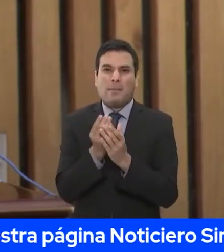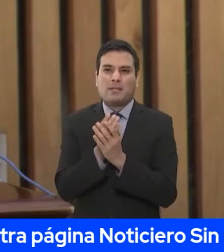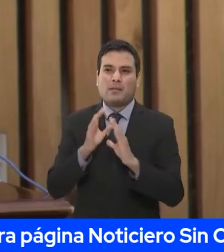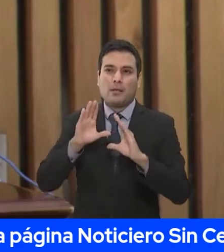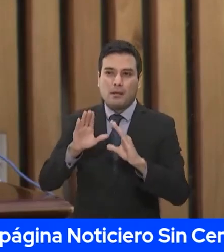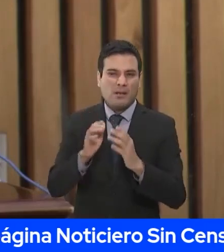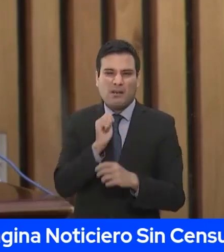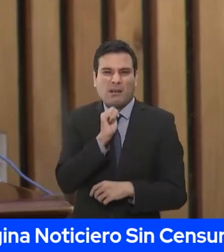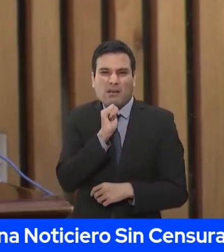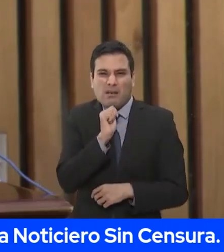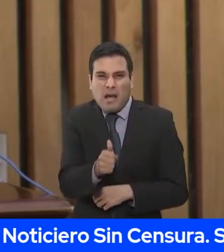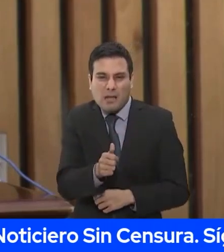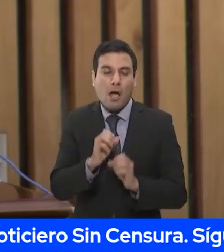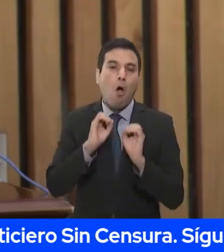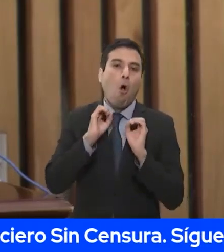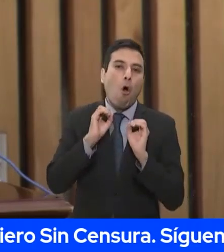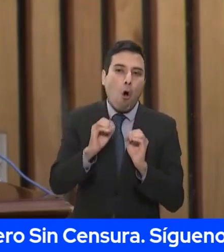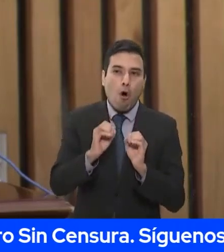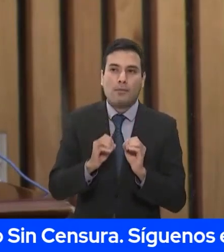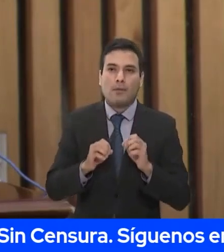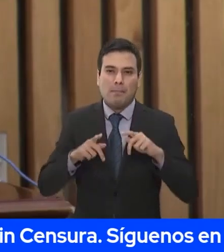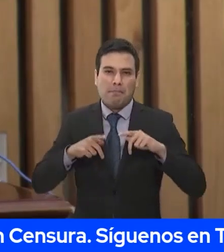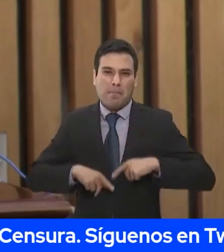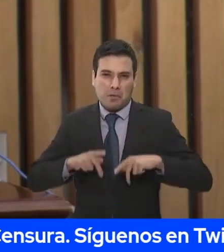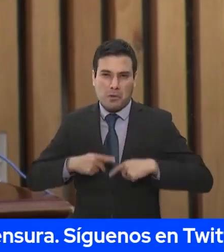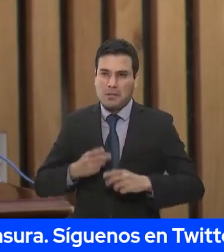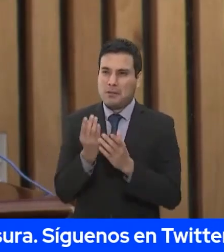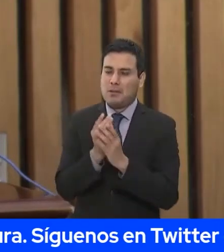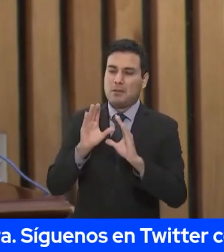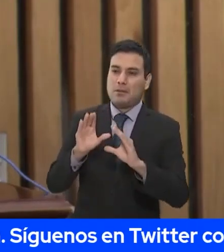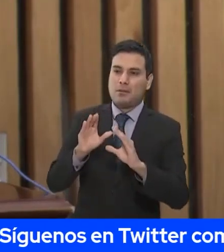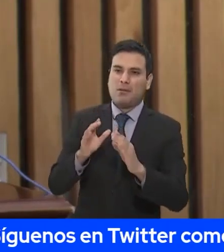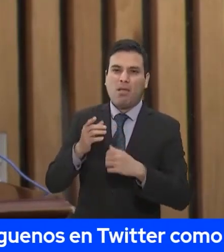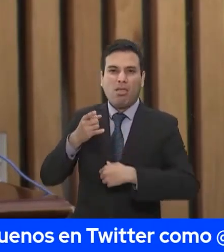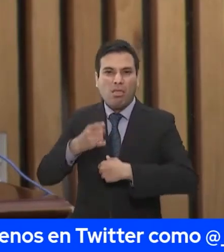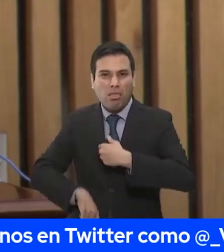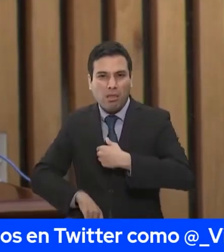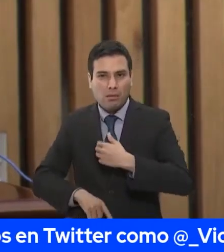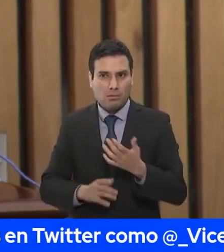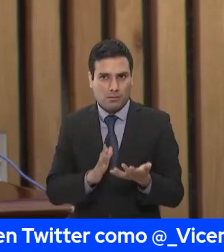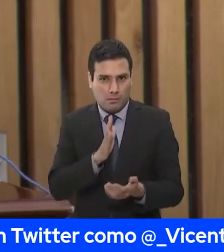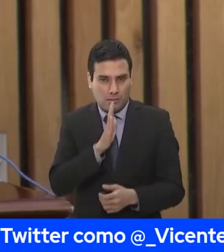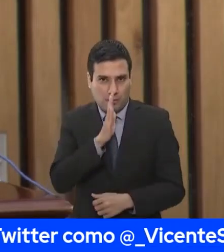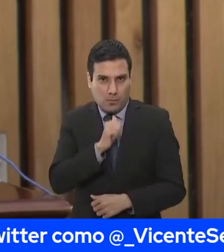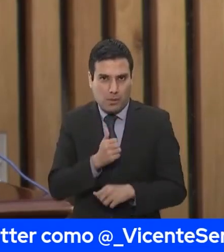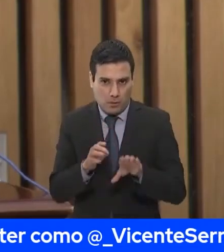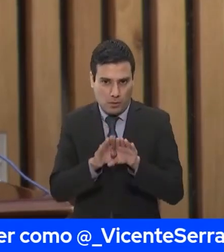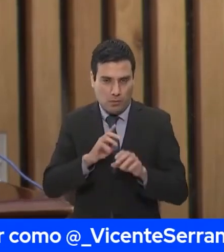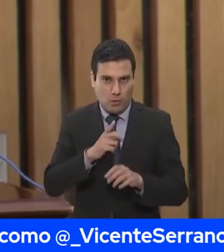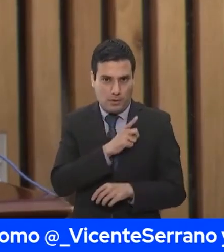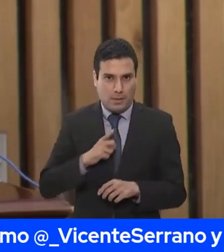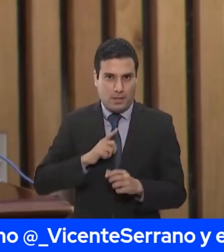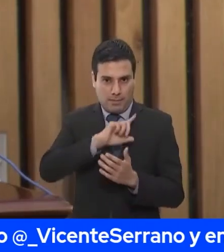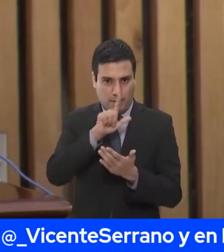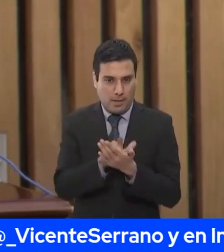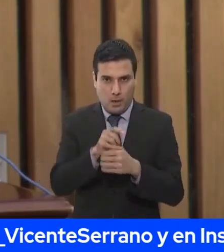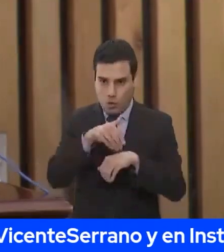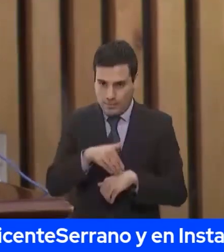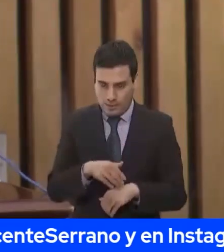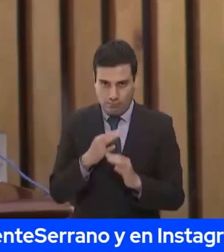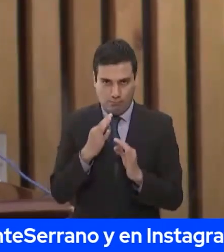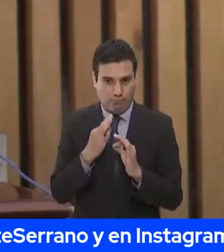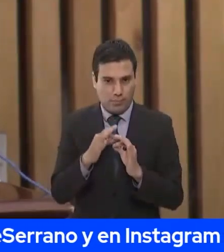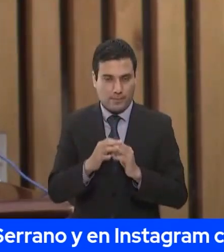las ciudadanas y ciudadanos que se harán cargo de integrar las mesas directivas de casilla, que no se cuente con todos